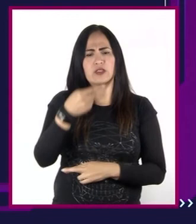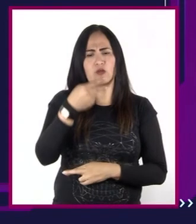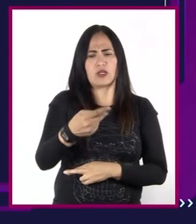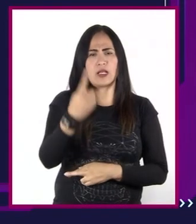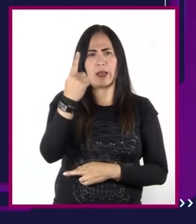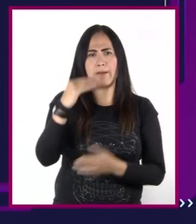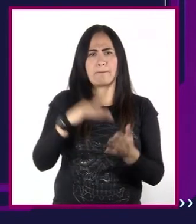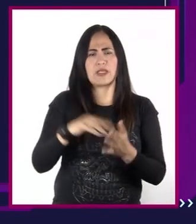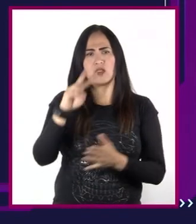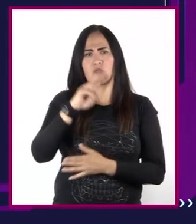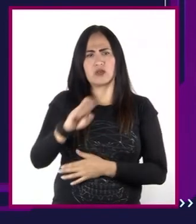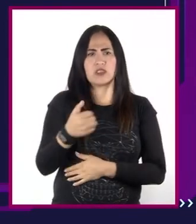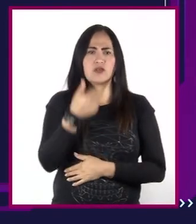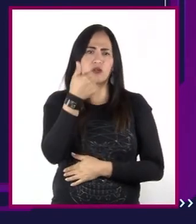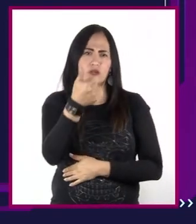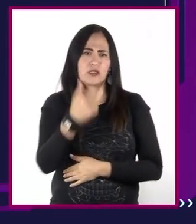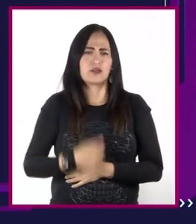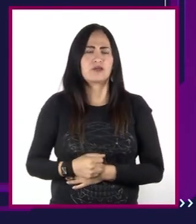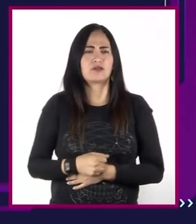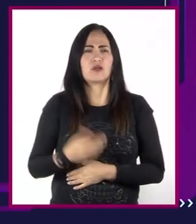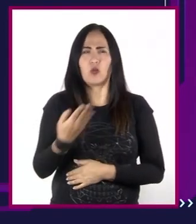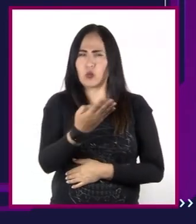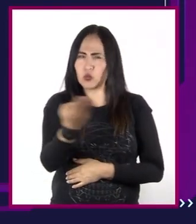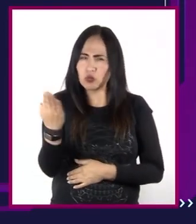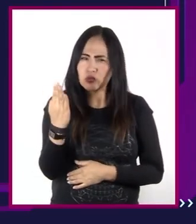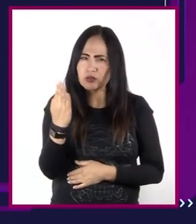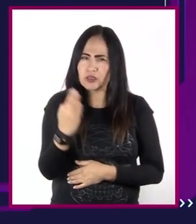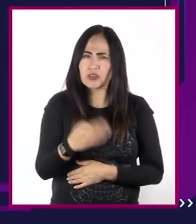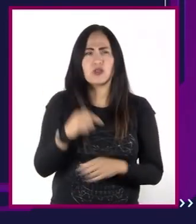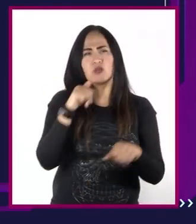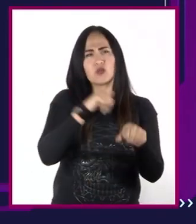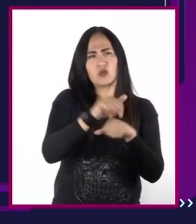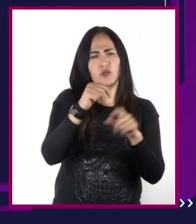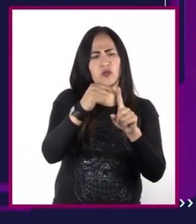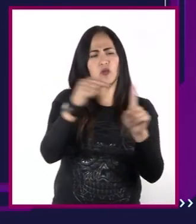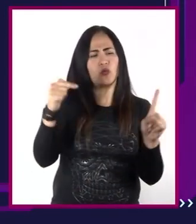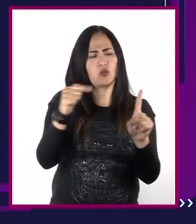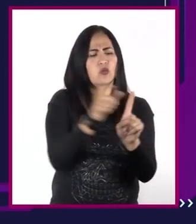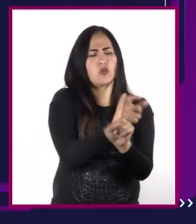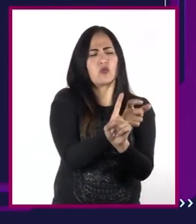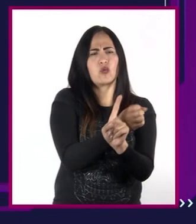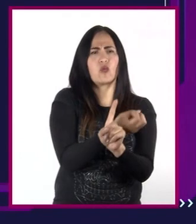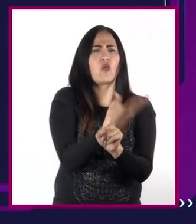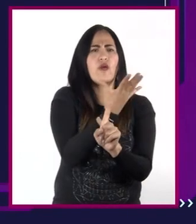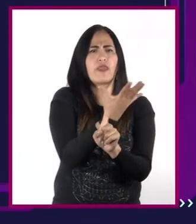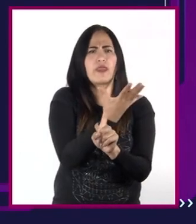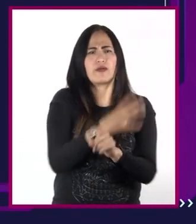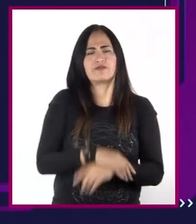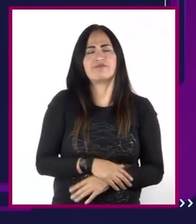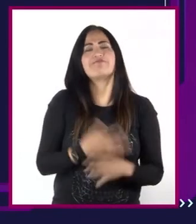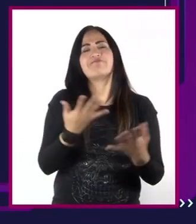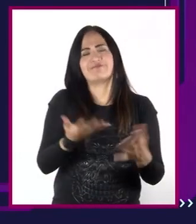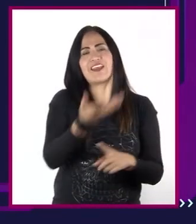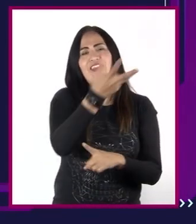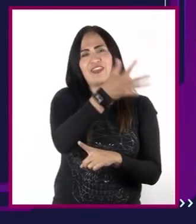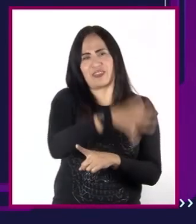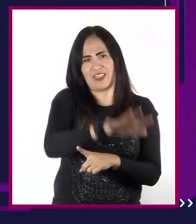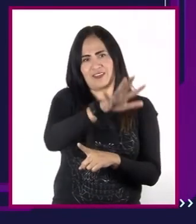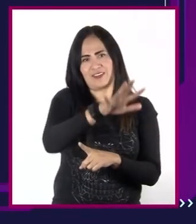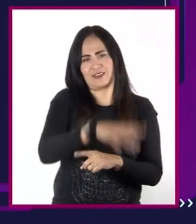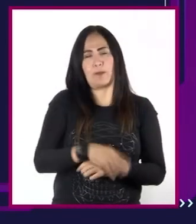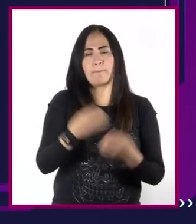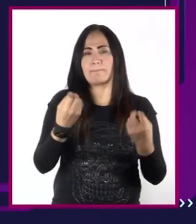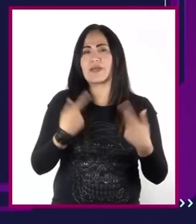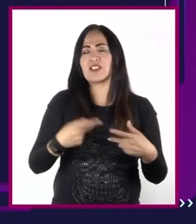1206. Alumnas y alumnos, ¿entre qué número debemos dividirlo? Así es, entre 10, ya que es